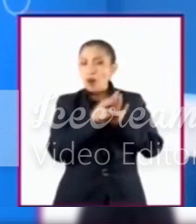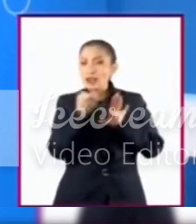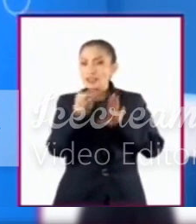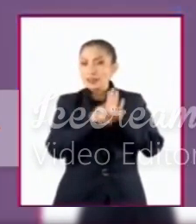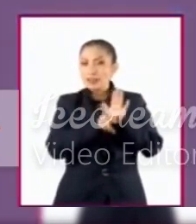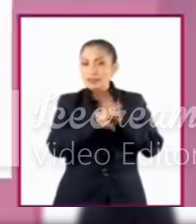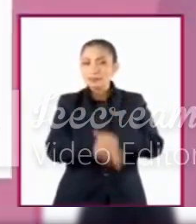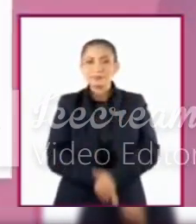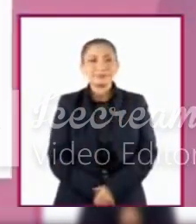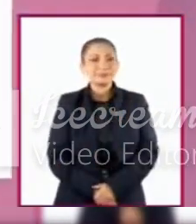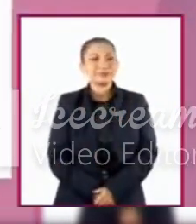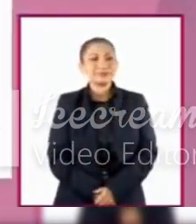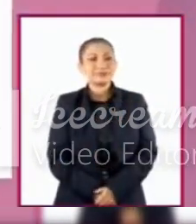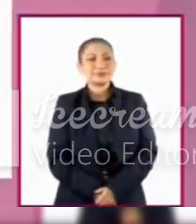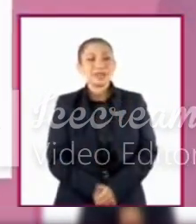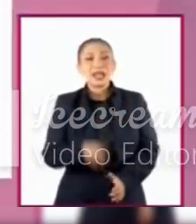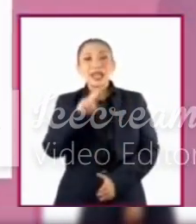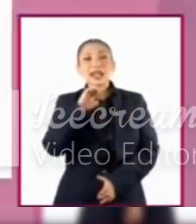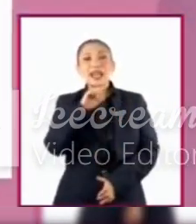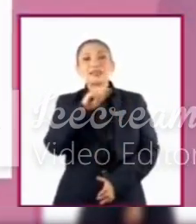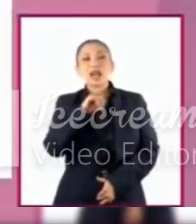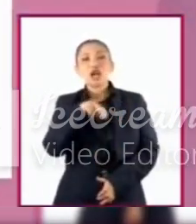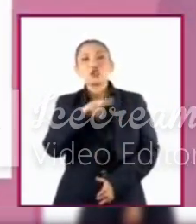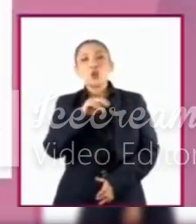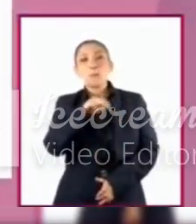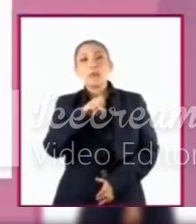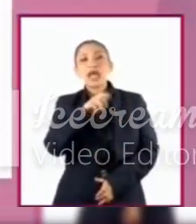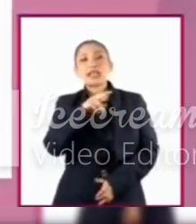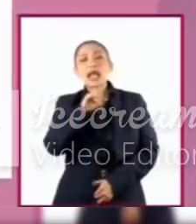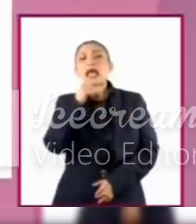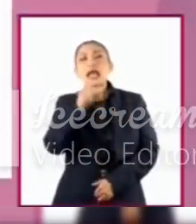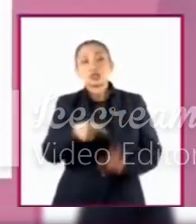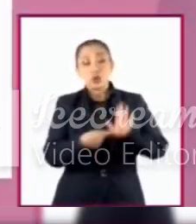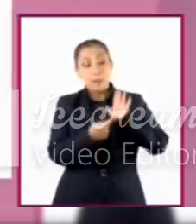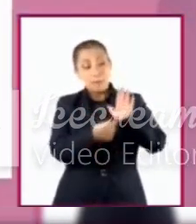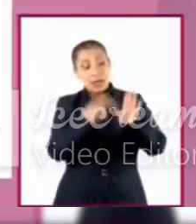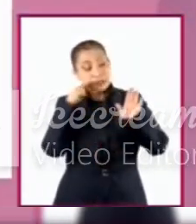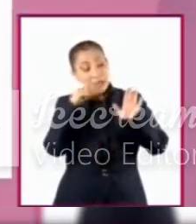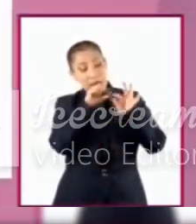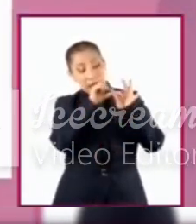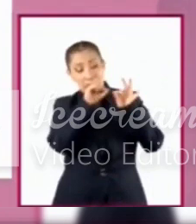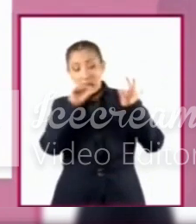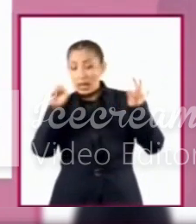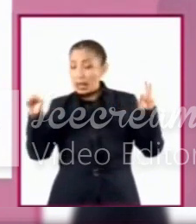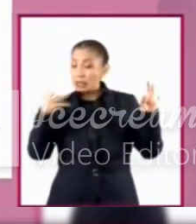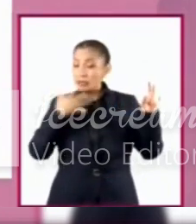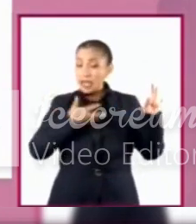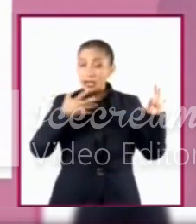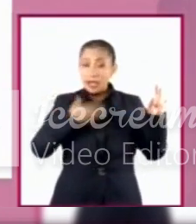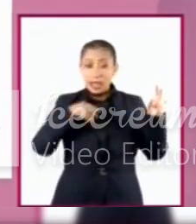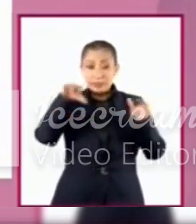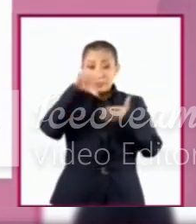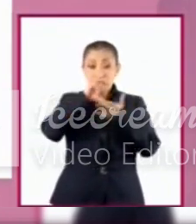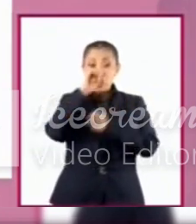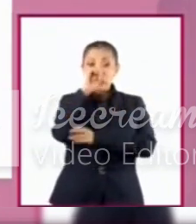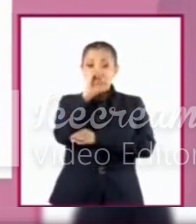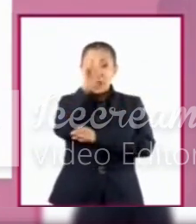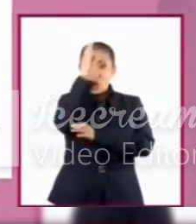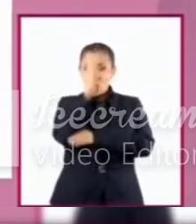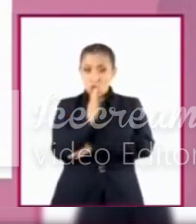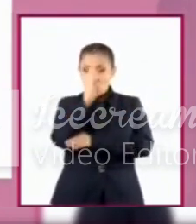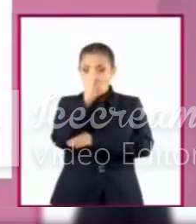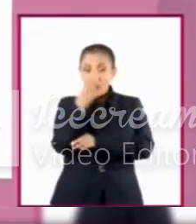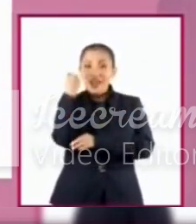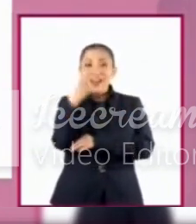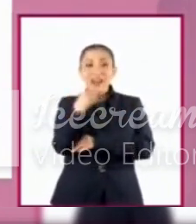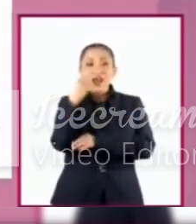siguiente video. La recta numérica es una representación gráfica que tiene como centro al cero, al